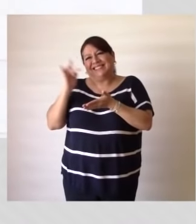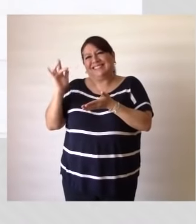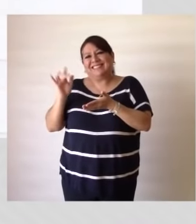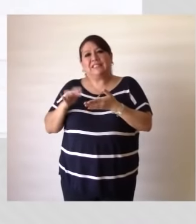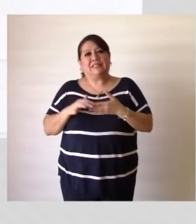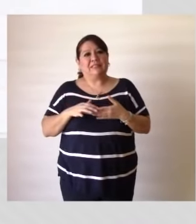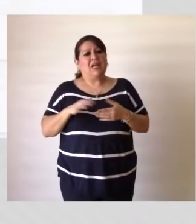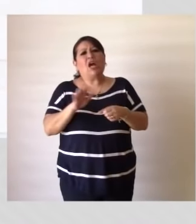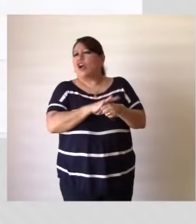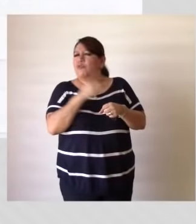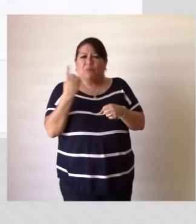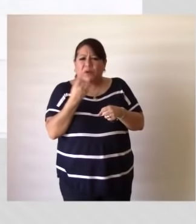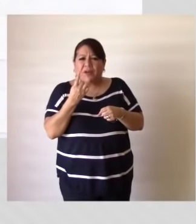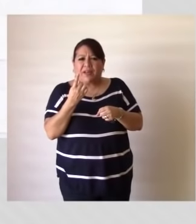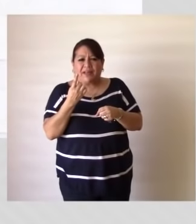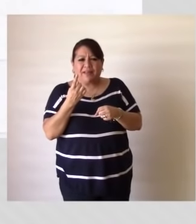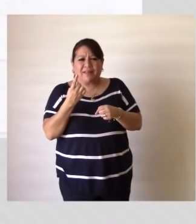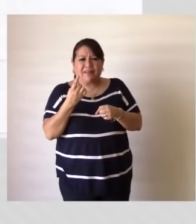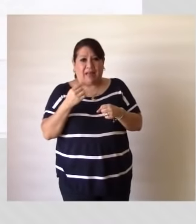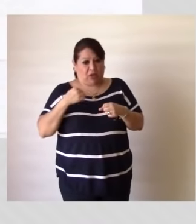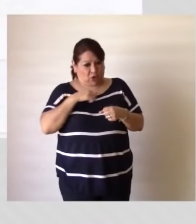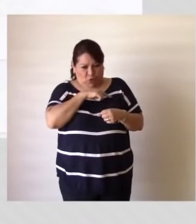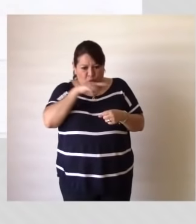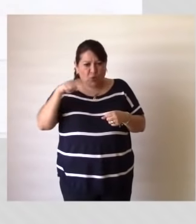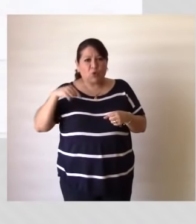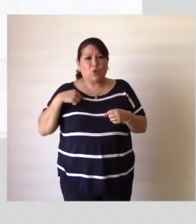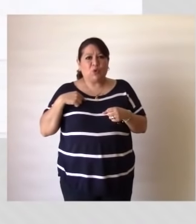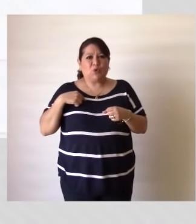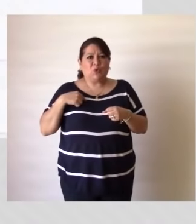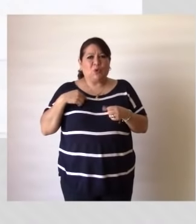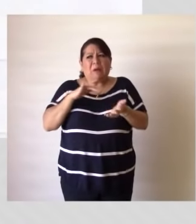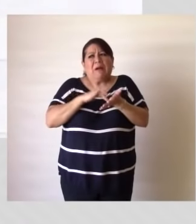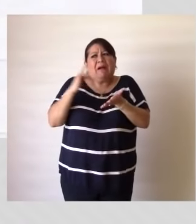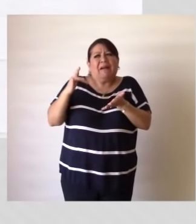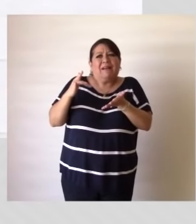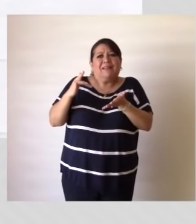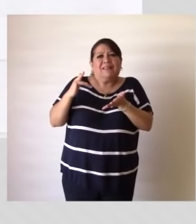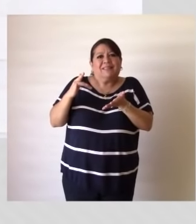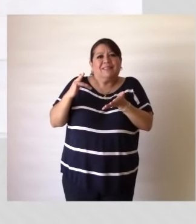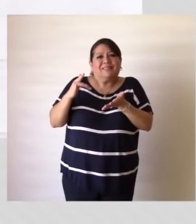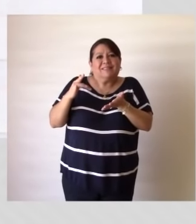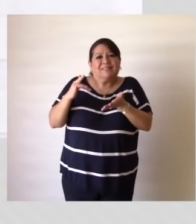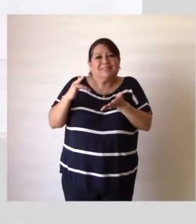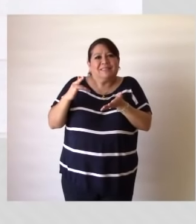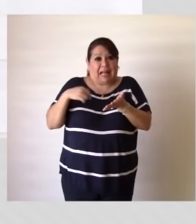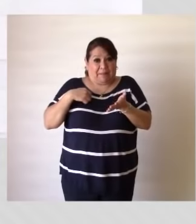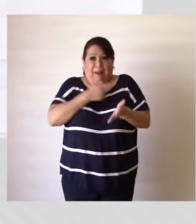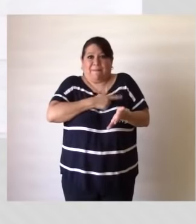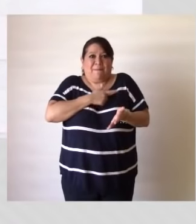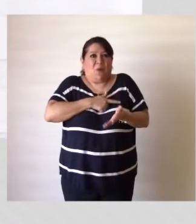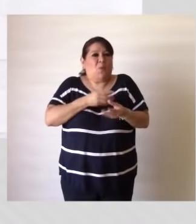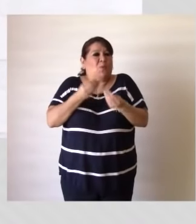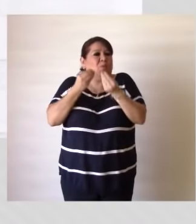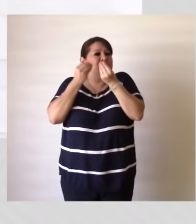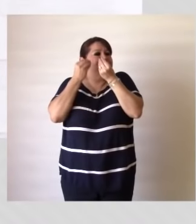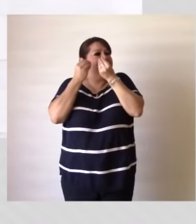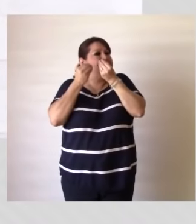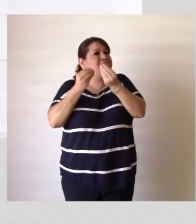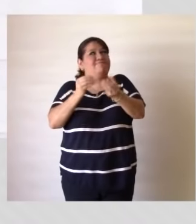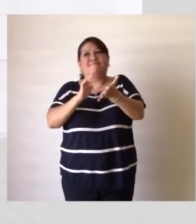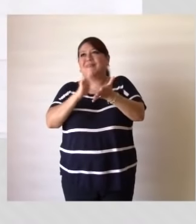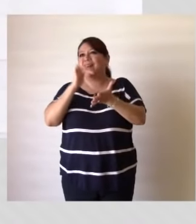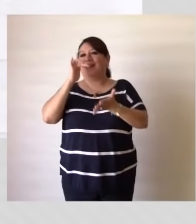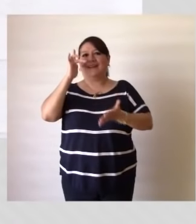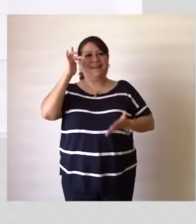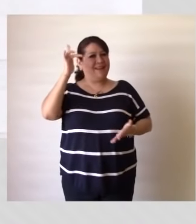nosotros agradecemos representa lo importante que es para nosotros lo